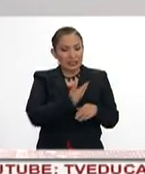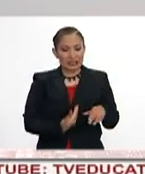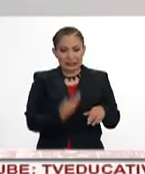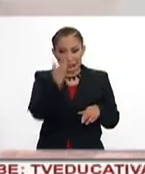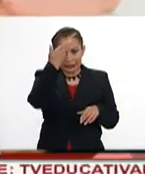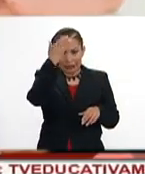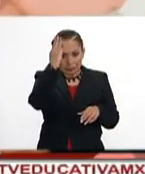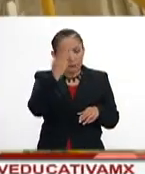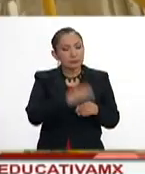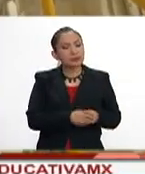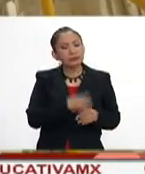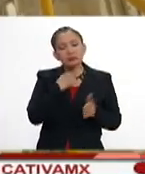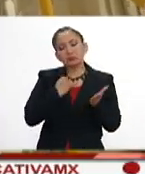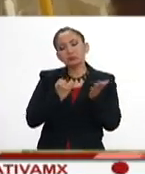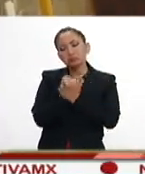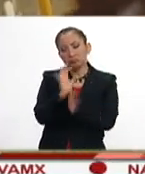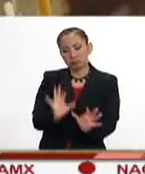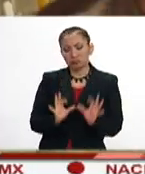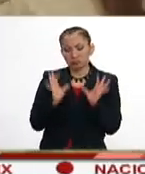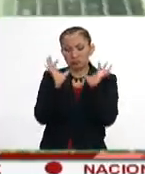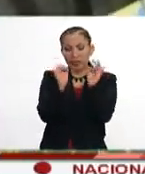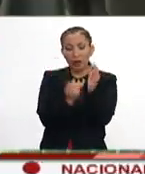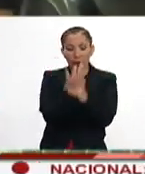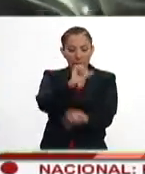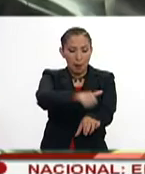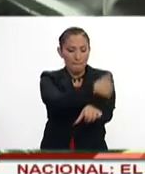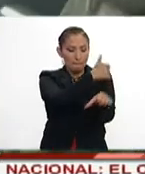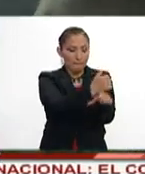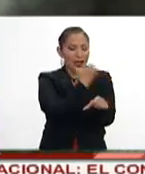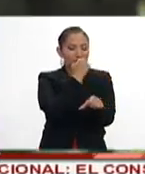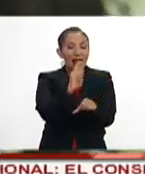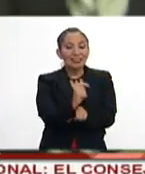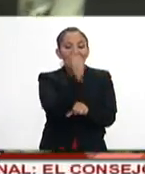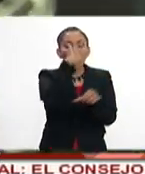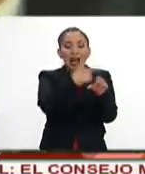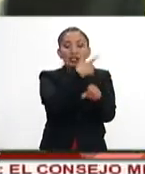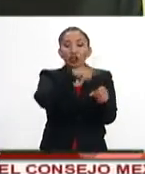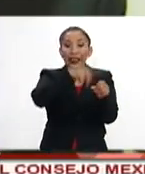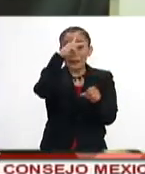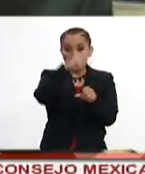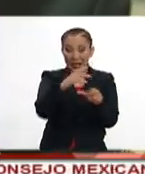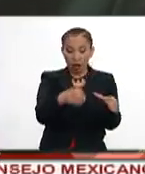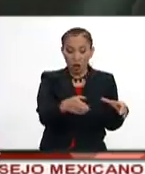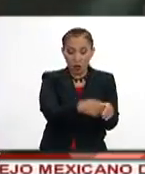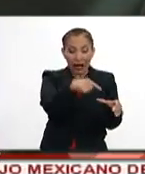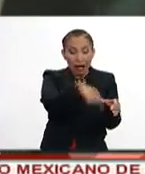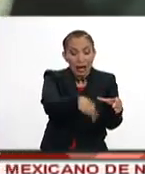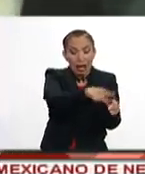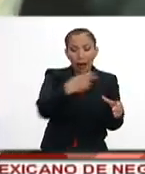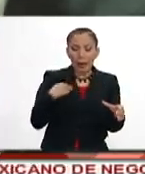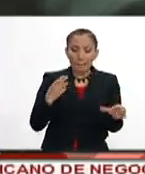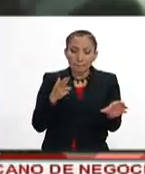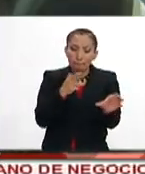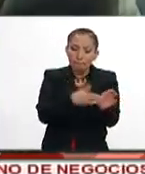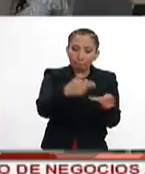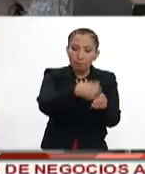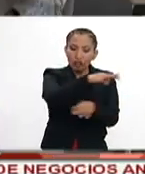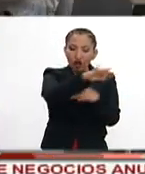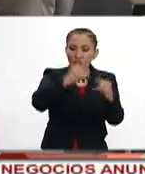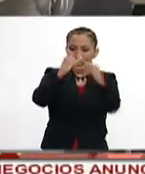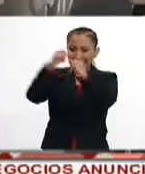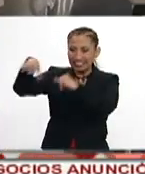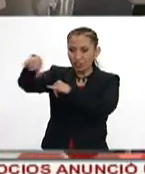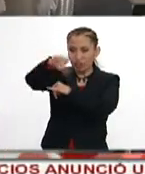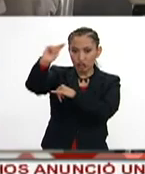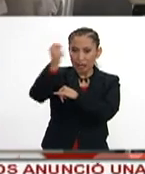Peña decidió fundar una nueva institución que es el Tecnológico Nacional de México, en el cual se integraron todos los